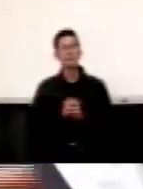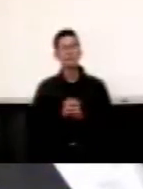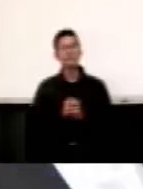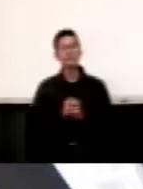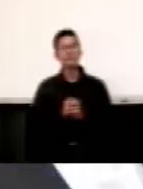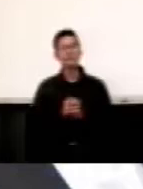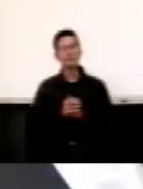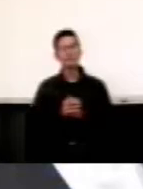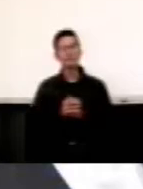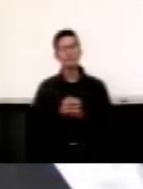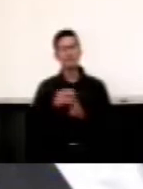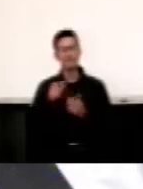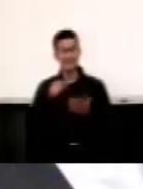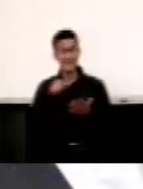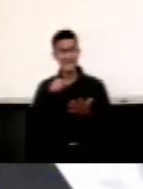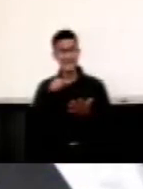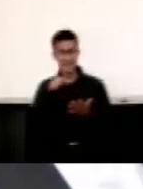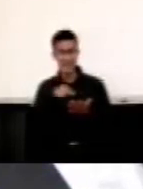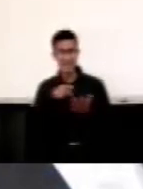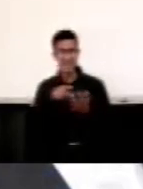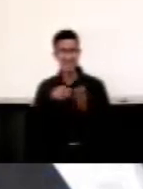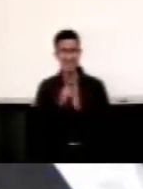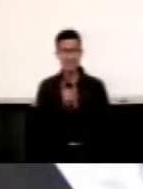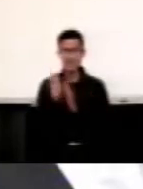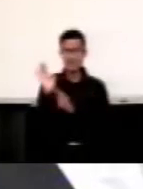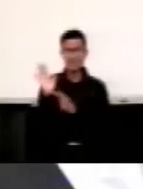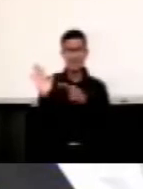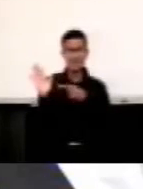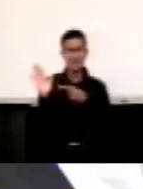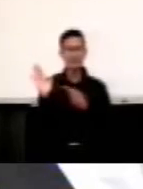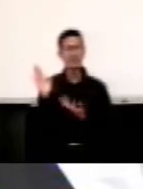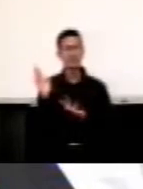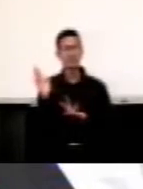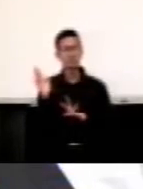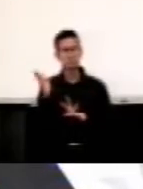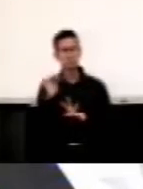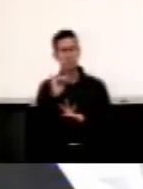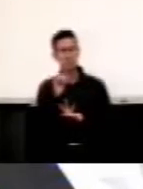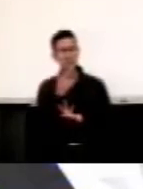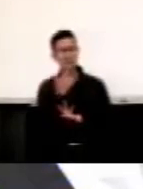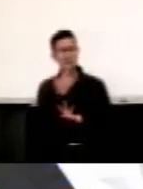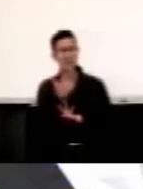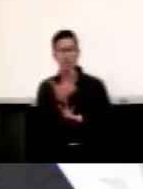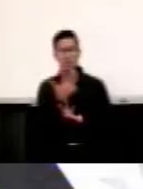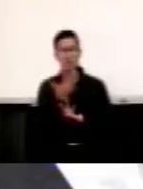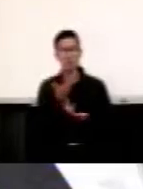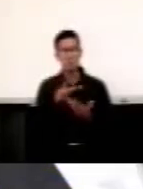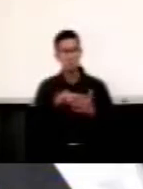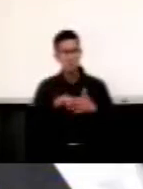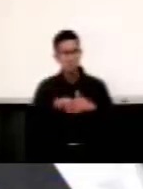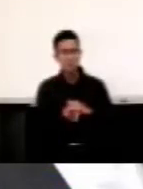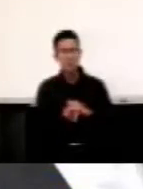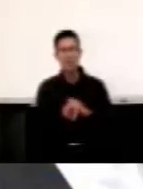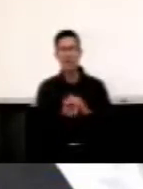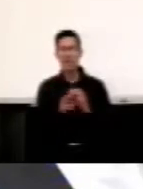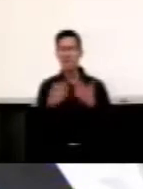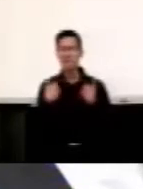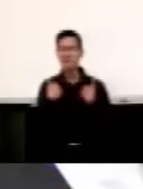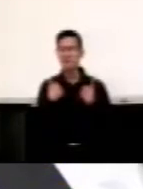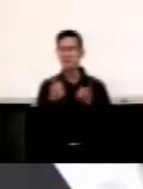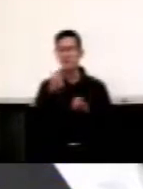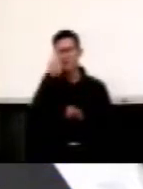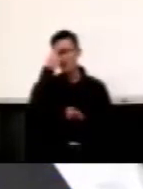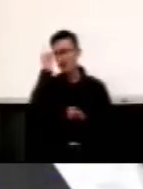muy, muy didáctica, es muy asequible para todas las personas. Y la verdad es que es también un libro en el